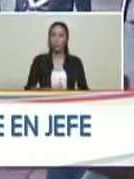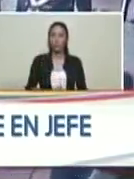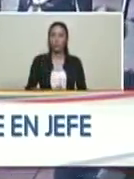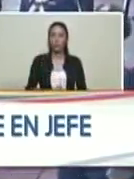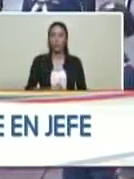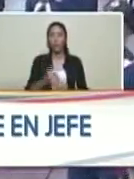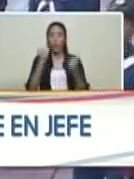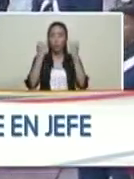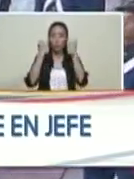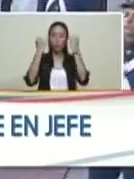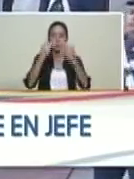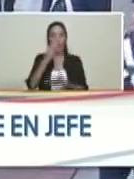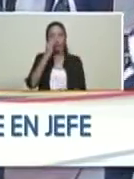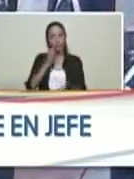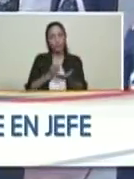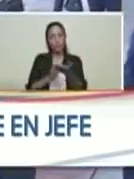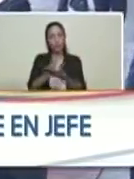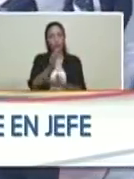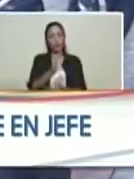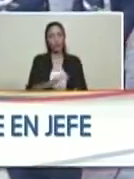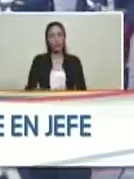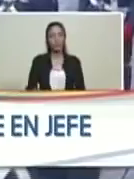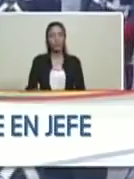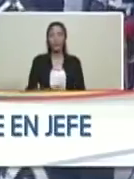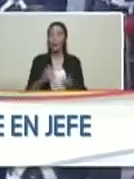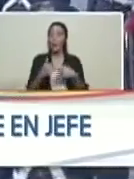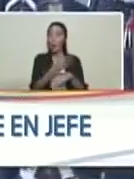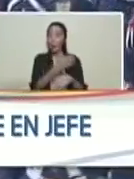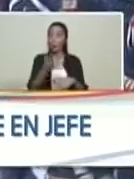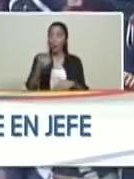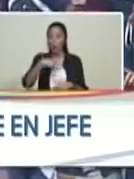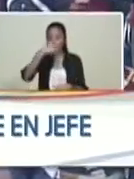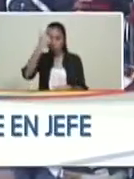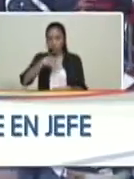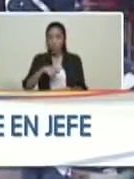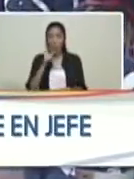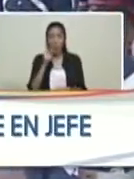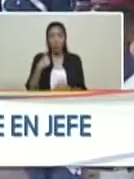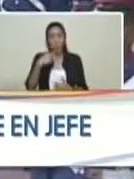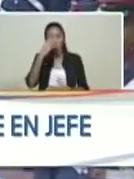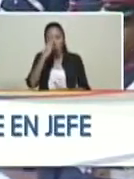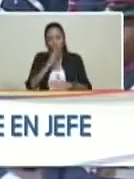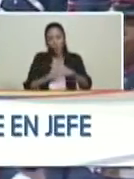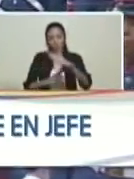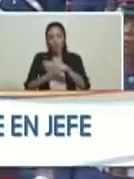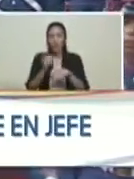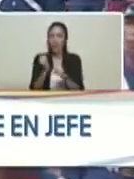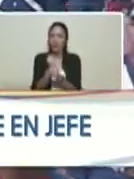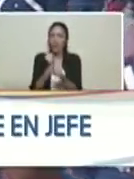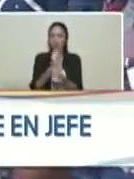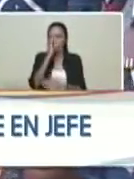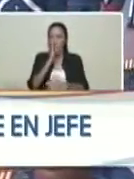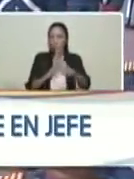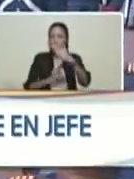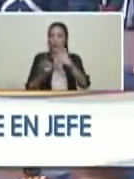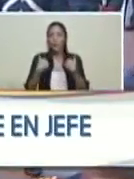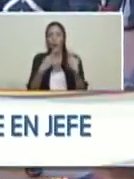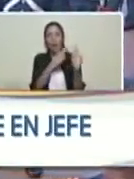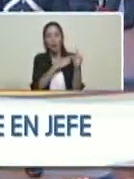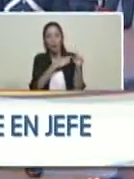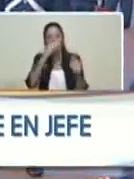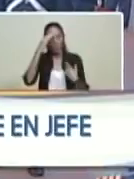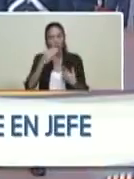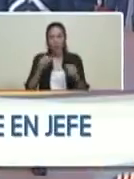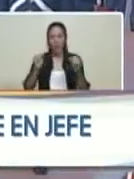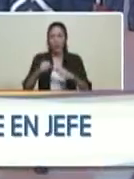proclama con su lealtad cuenten ustedes con este hombre o este obrero humilde comandante jefe de la fuerza armada si